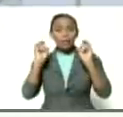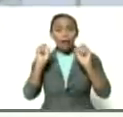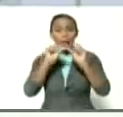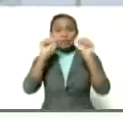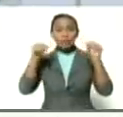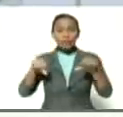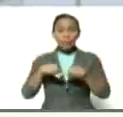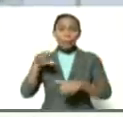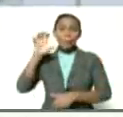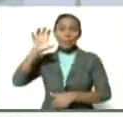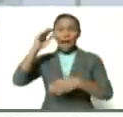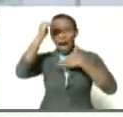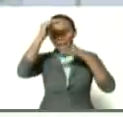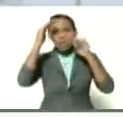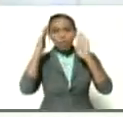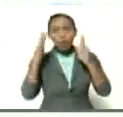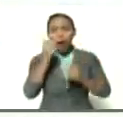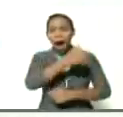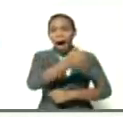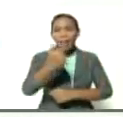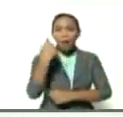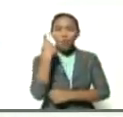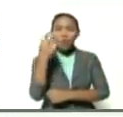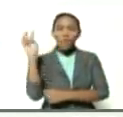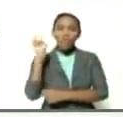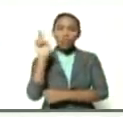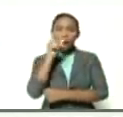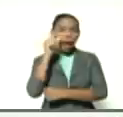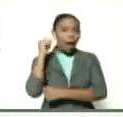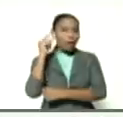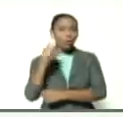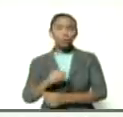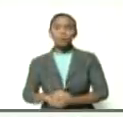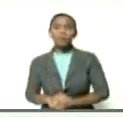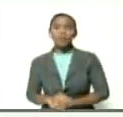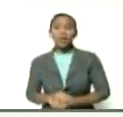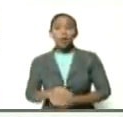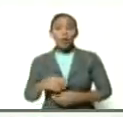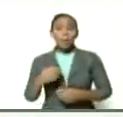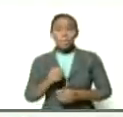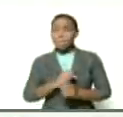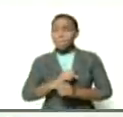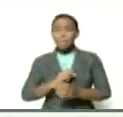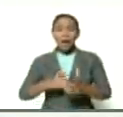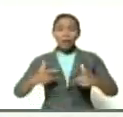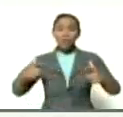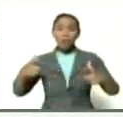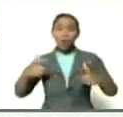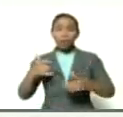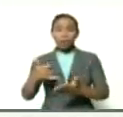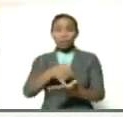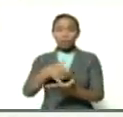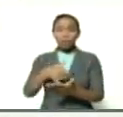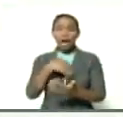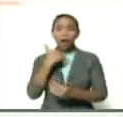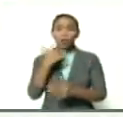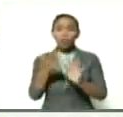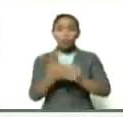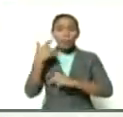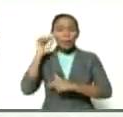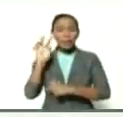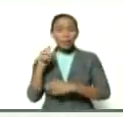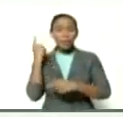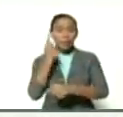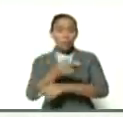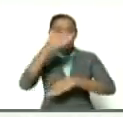patria, para atender a cada uno de los venezolanos, de las venezolanas con mayor vulnerabilidad, donde debemos afianzar